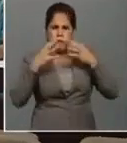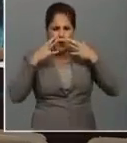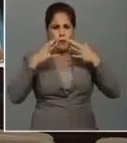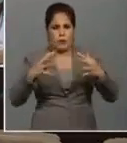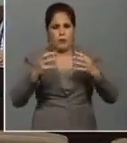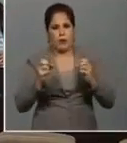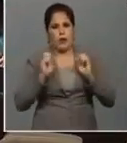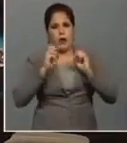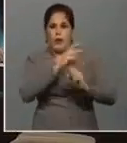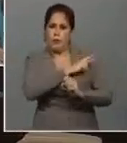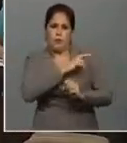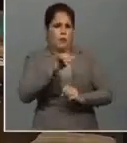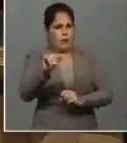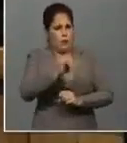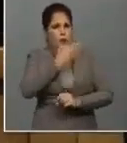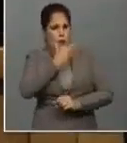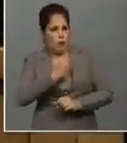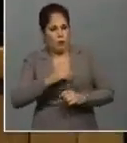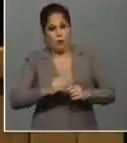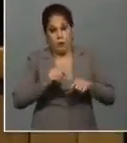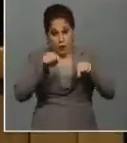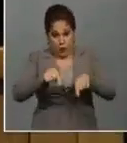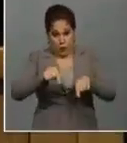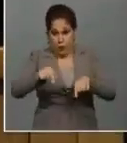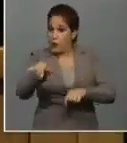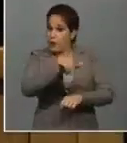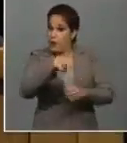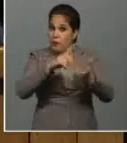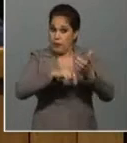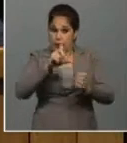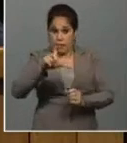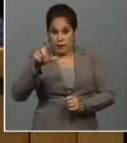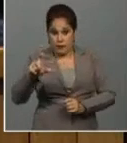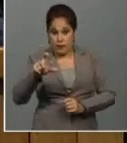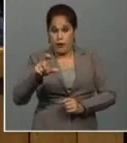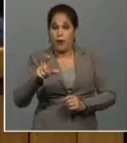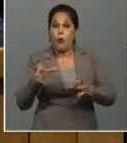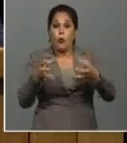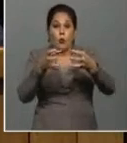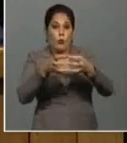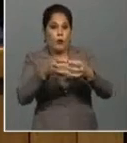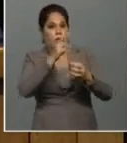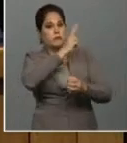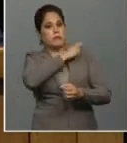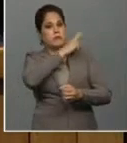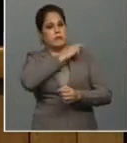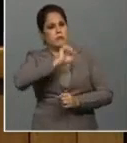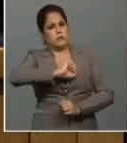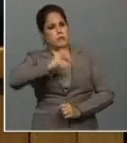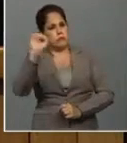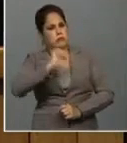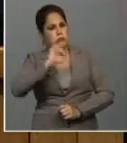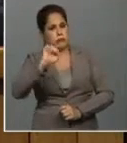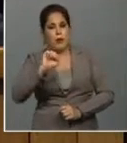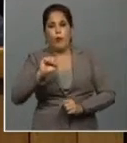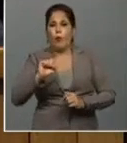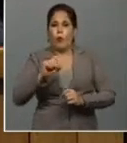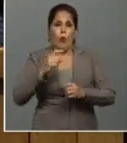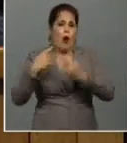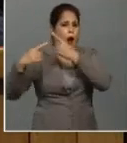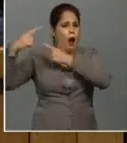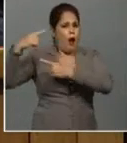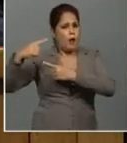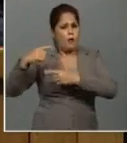y responsabilidad hoy le corresponde al partido consolidar la autoridad ganada por los méritos de la